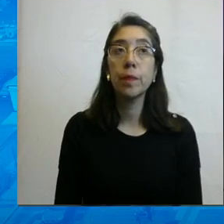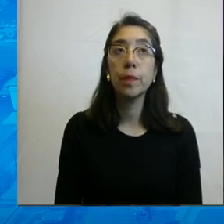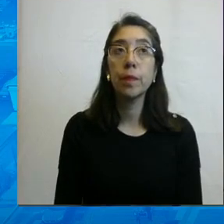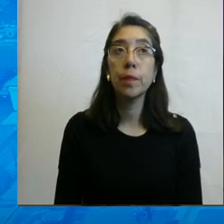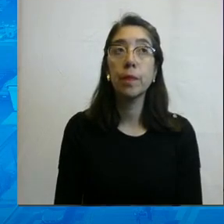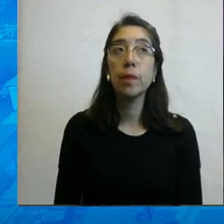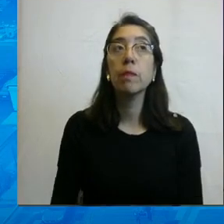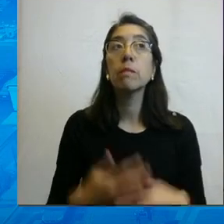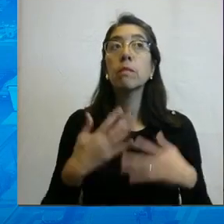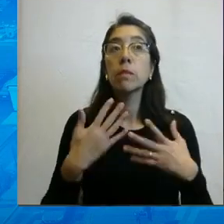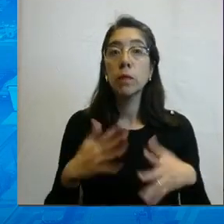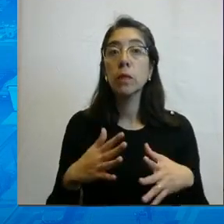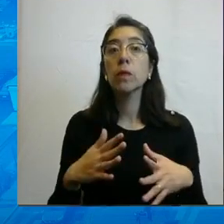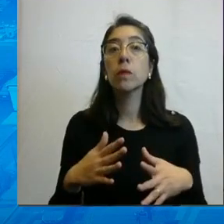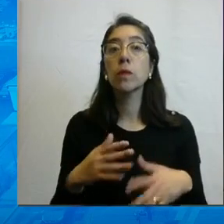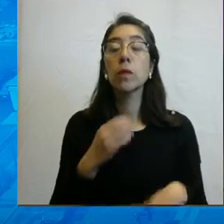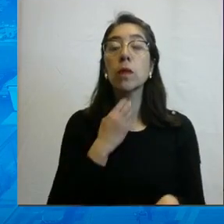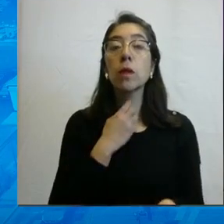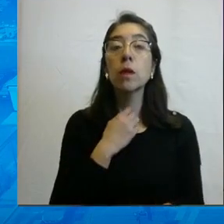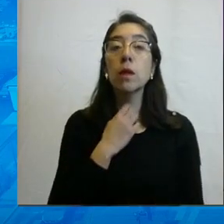Ya, ahí se escucha bien.